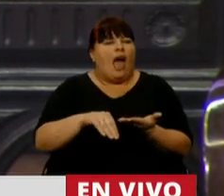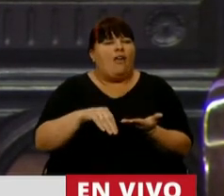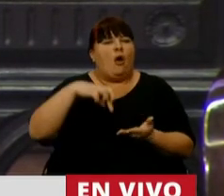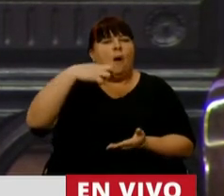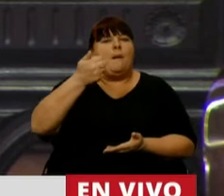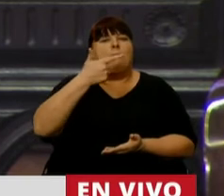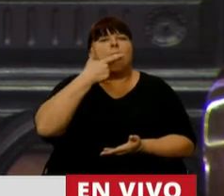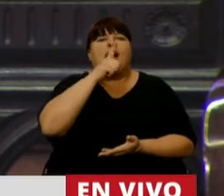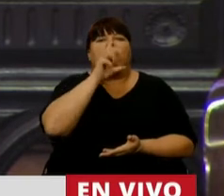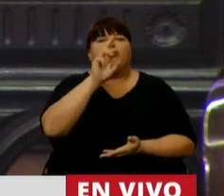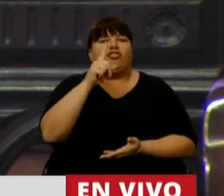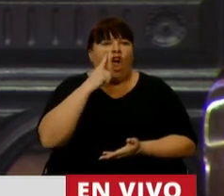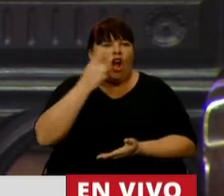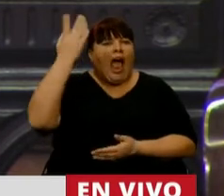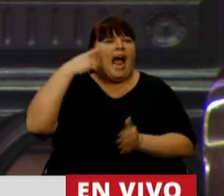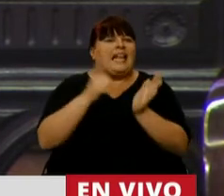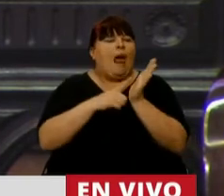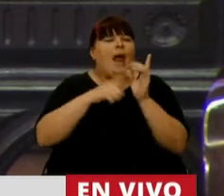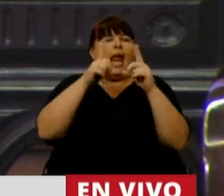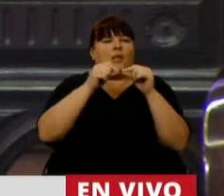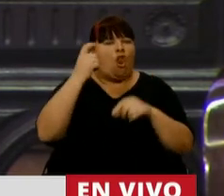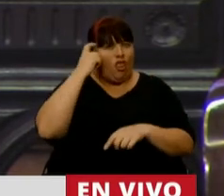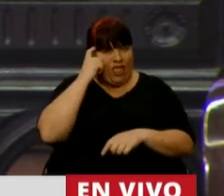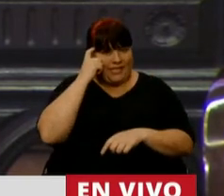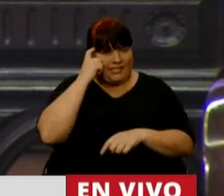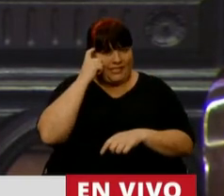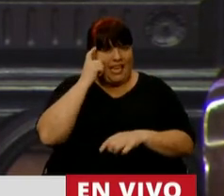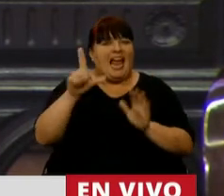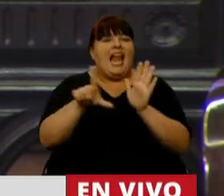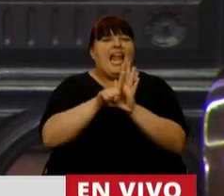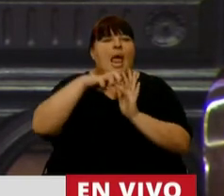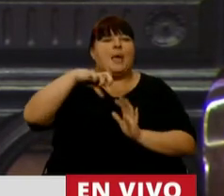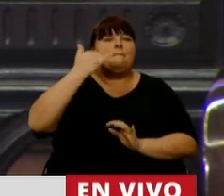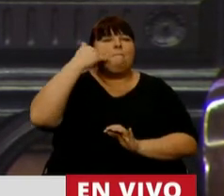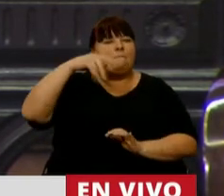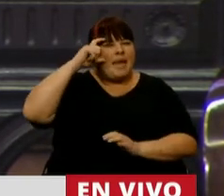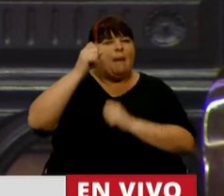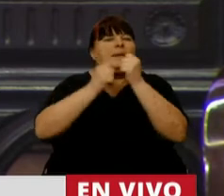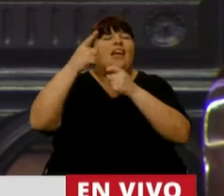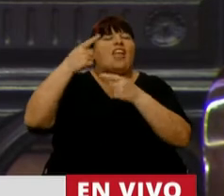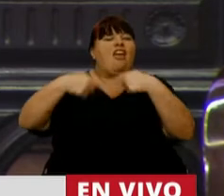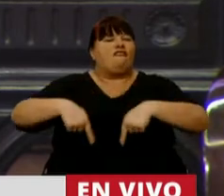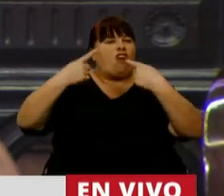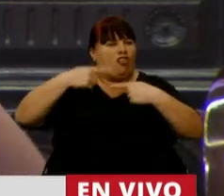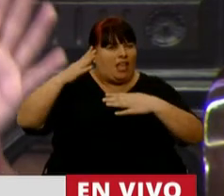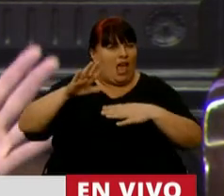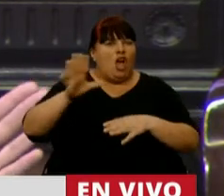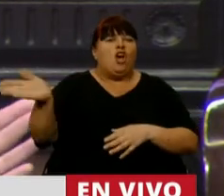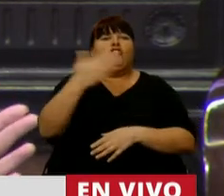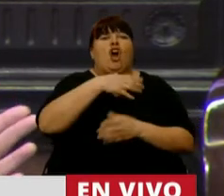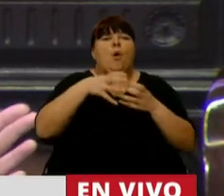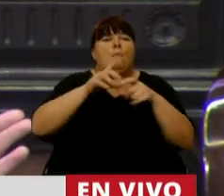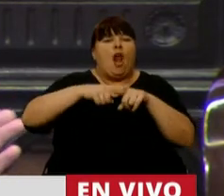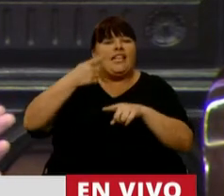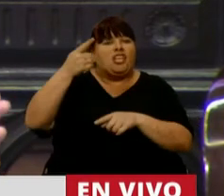Luis Pastori que reglamentaba el artículo 10 de la ley PYME para las pymes de frontera. Todo el arco político